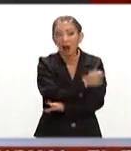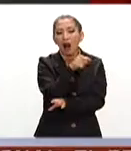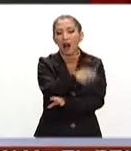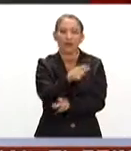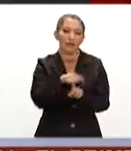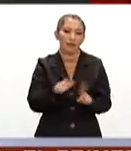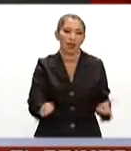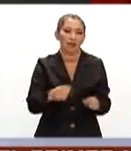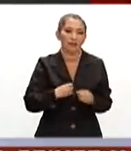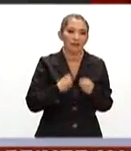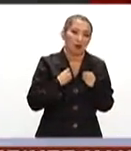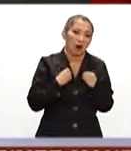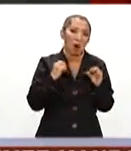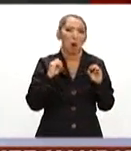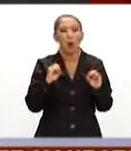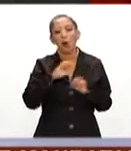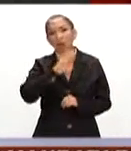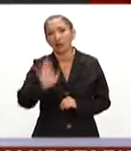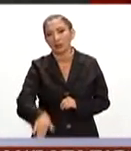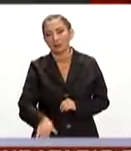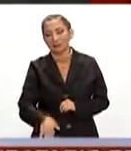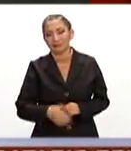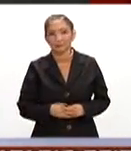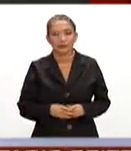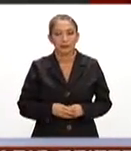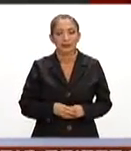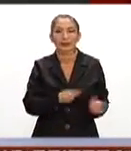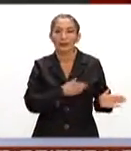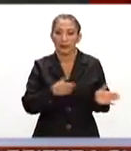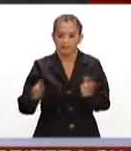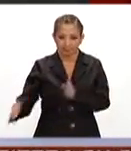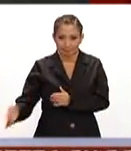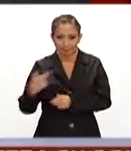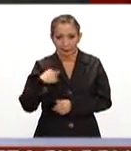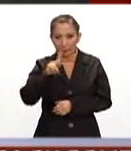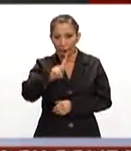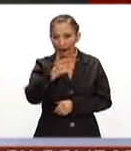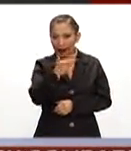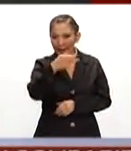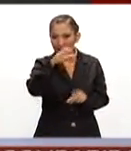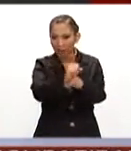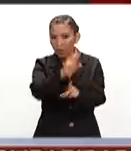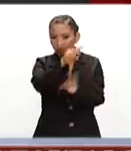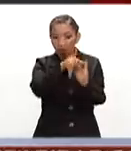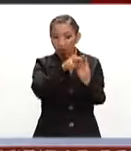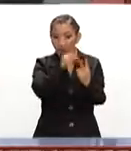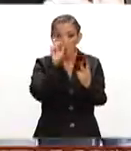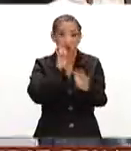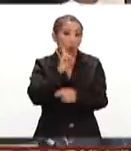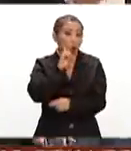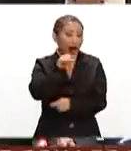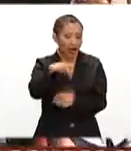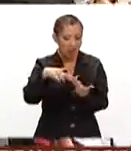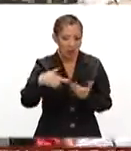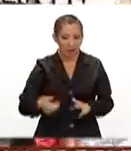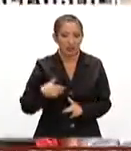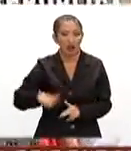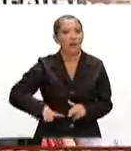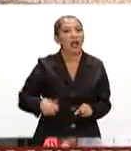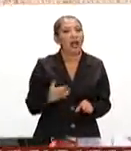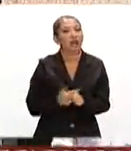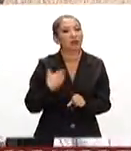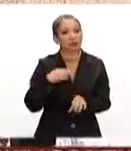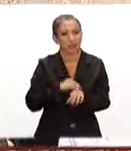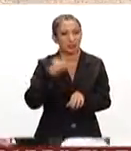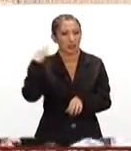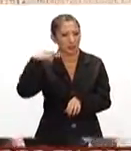la diferencia entre vivir y morir. Bueno, la PGR detuvo a dos mujeres relacionadas con el gobernador con